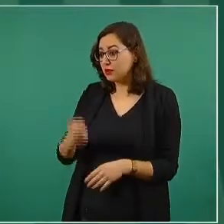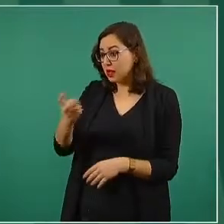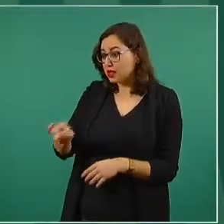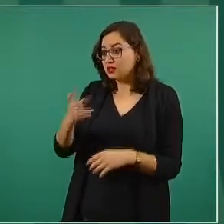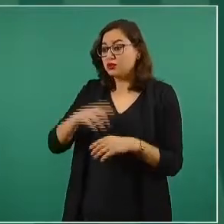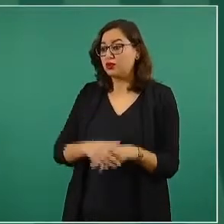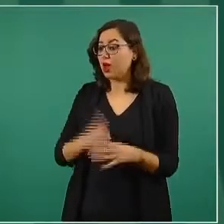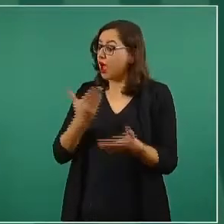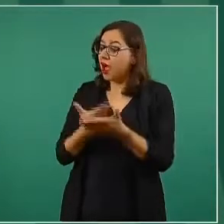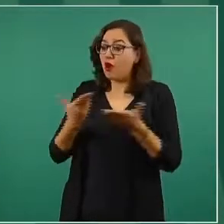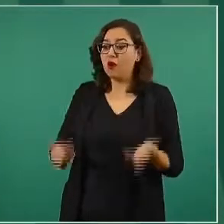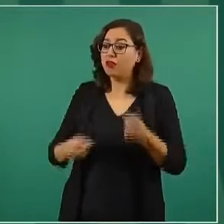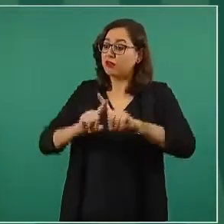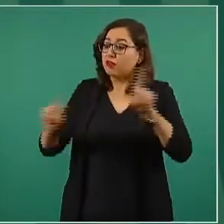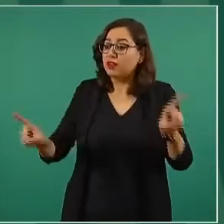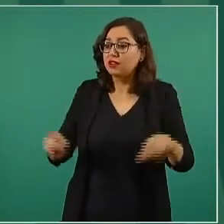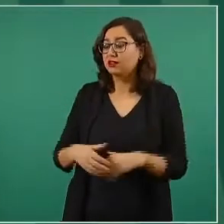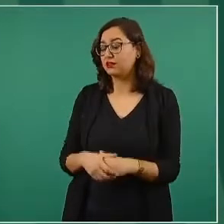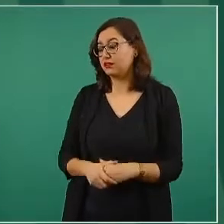Ya no es así.